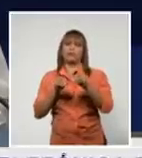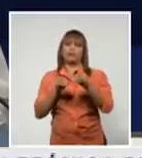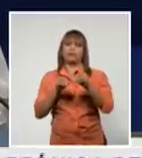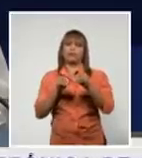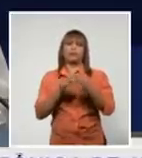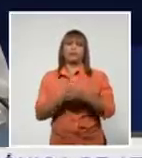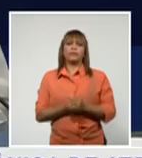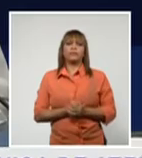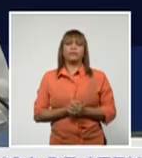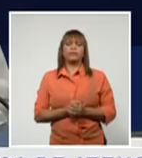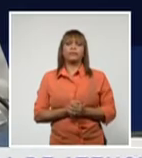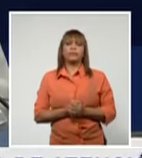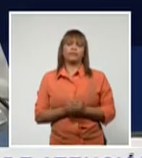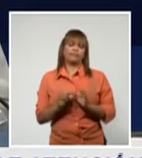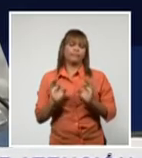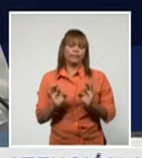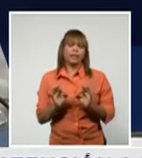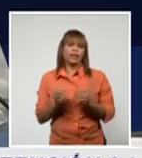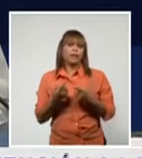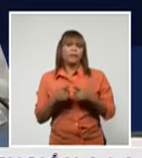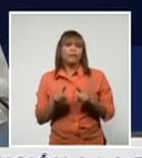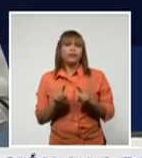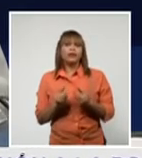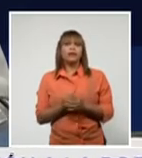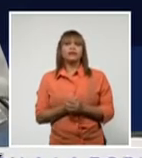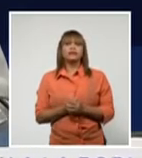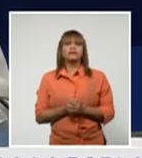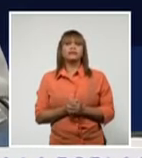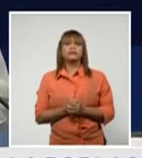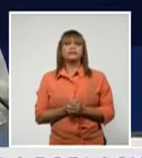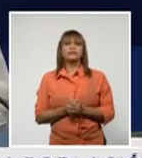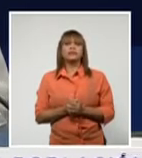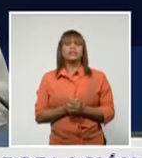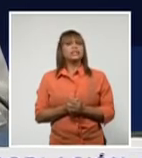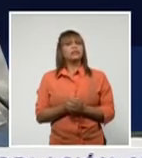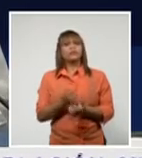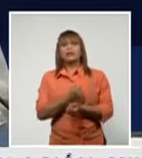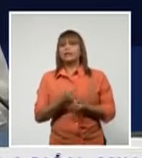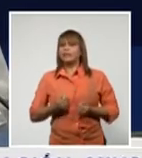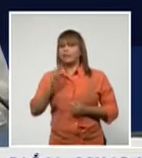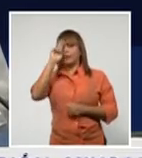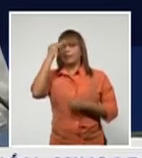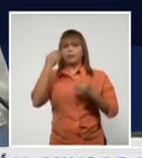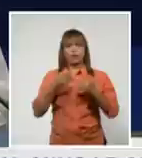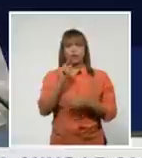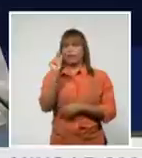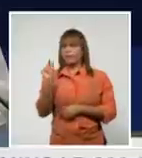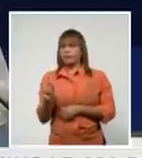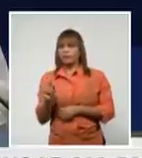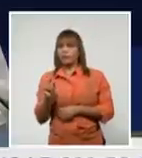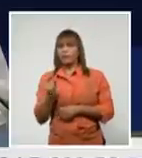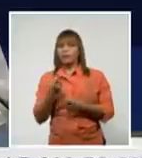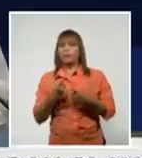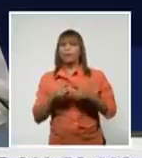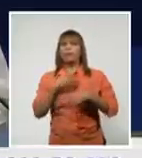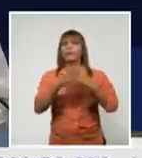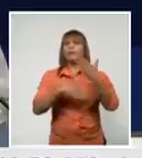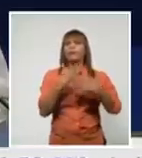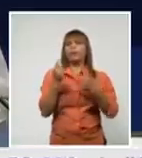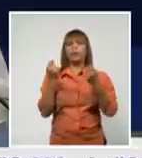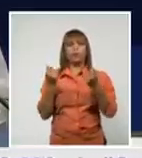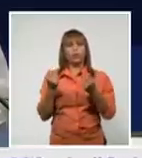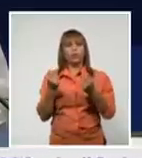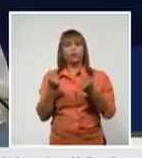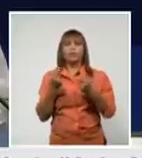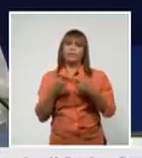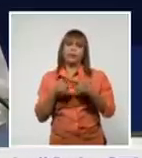porque indiscutiblemente, y no es que vayamos a sacrificar la salud por un problema económico, pero llevamos 7